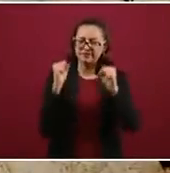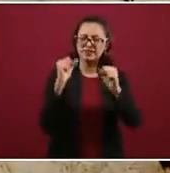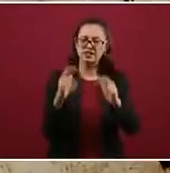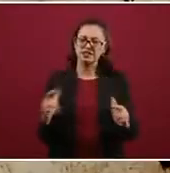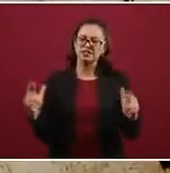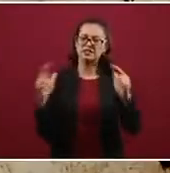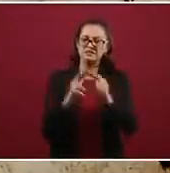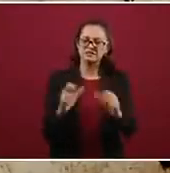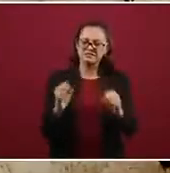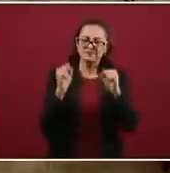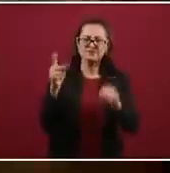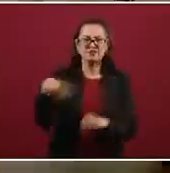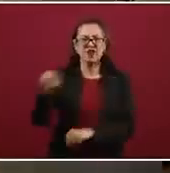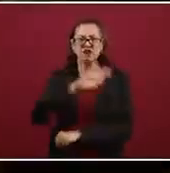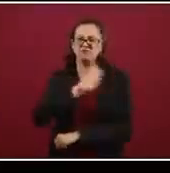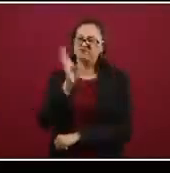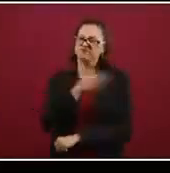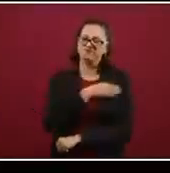mueran los gachupines!